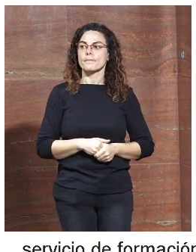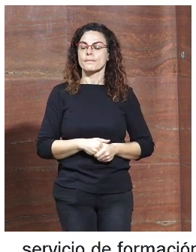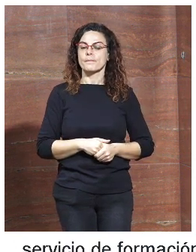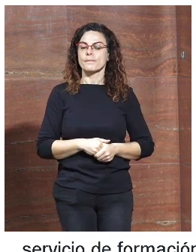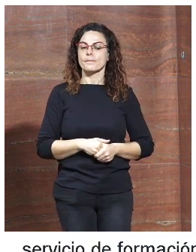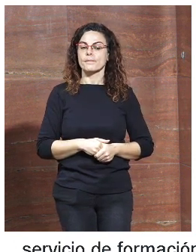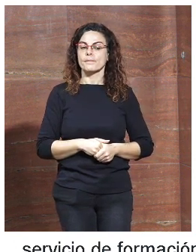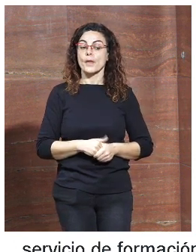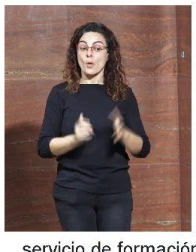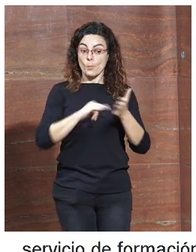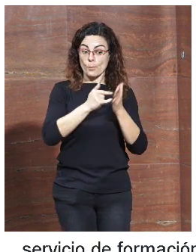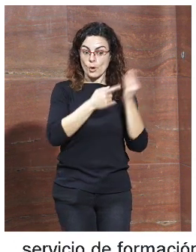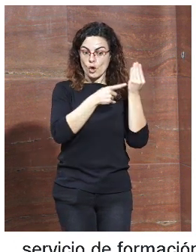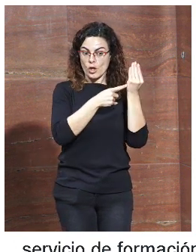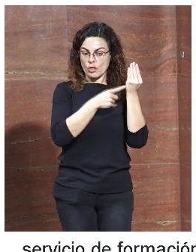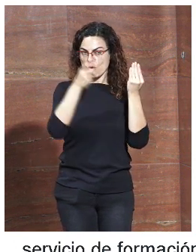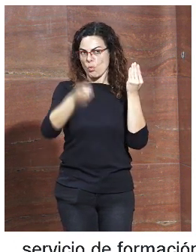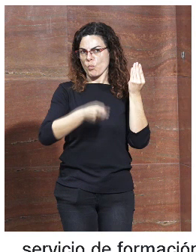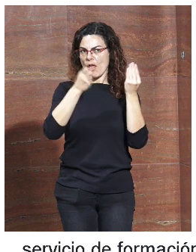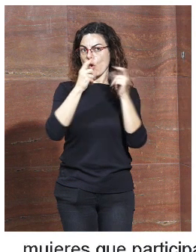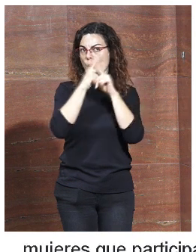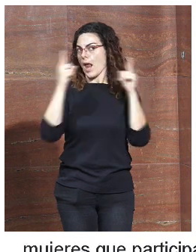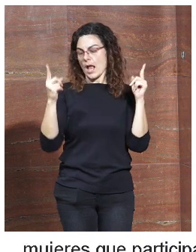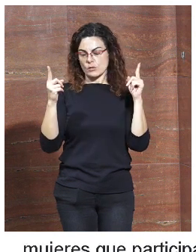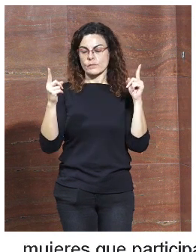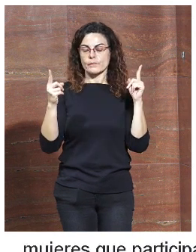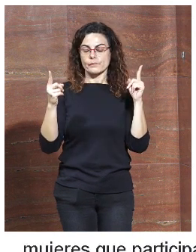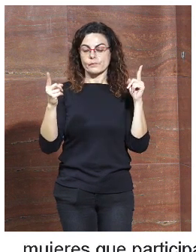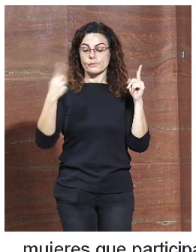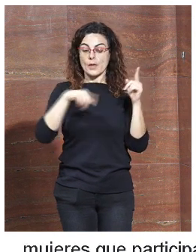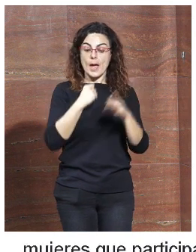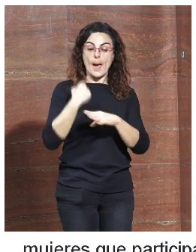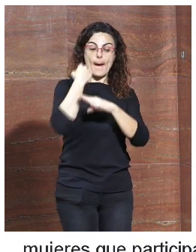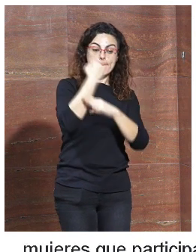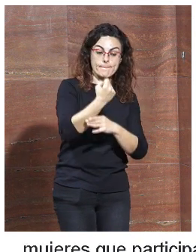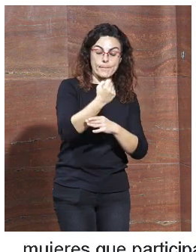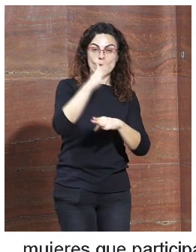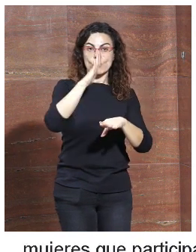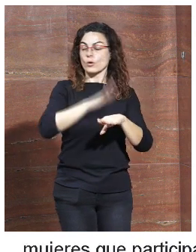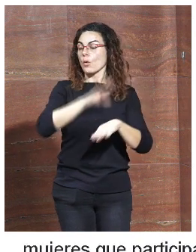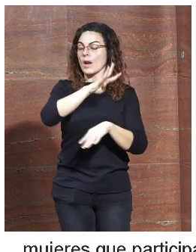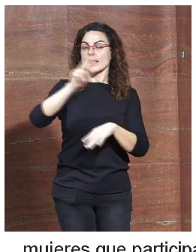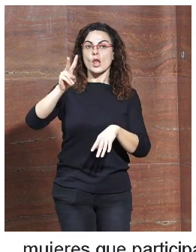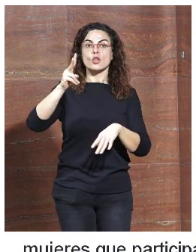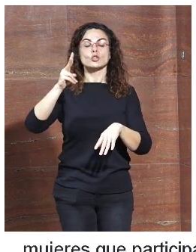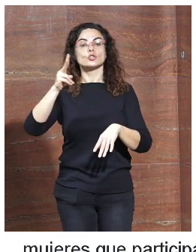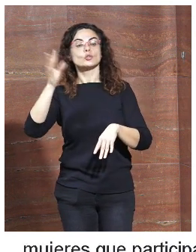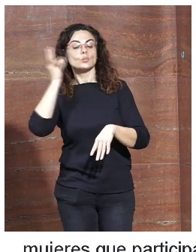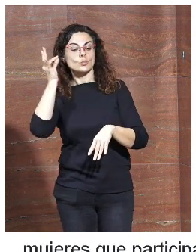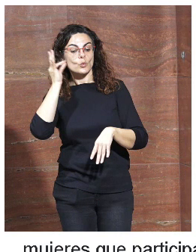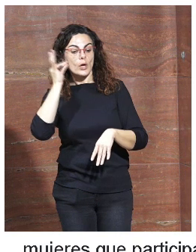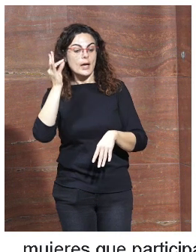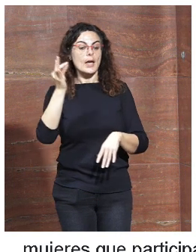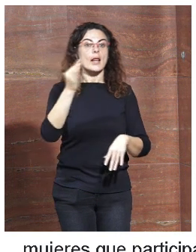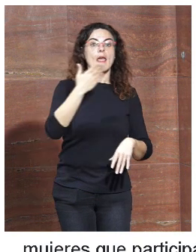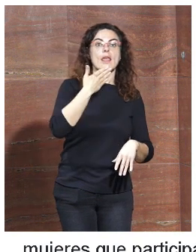Durante la duración del proyecto, que duró solo un año, se prestó apoyo a 42 mujeres, 20 de ellas madres con menores entre 3 y